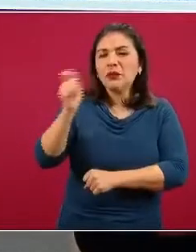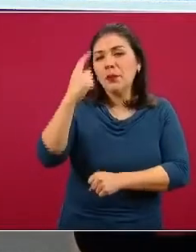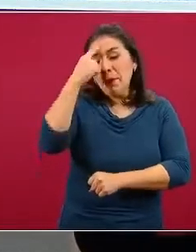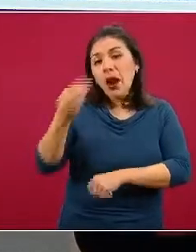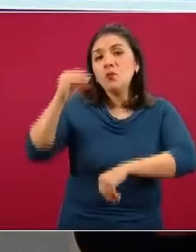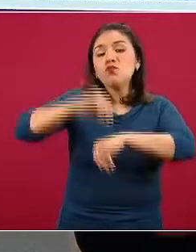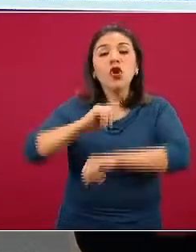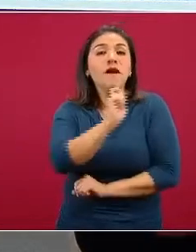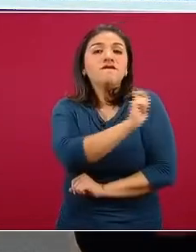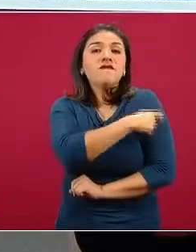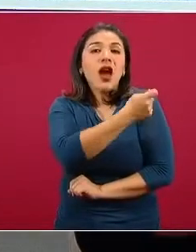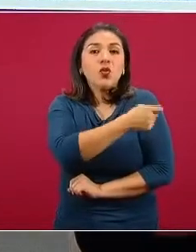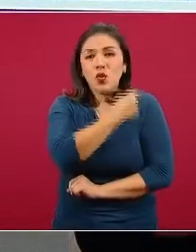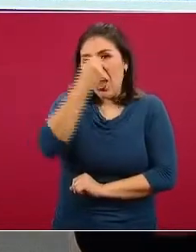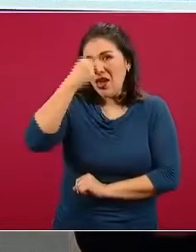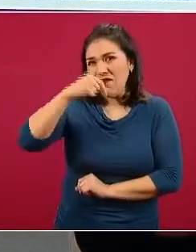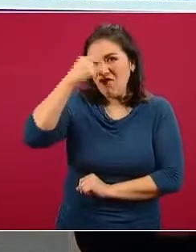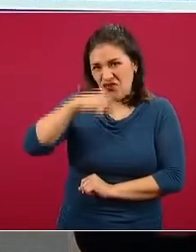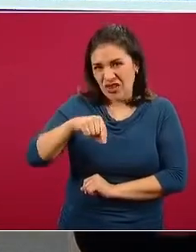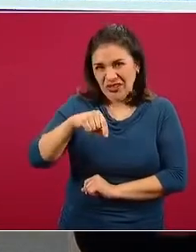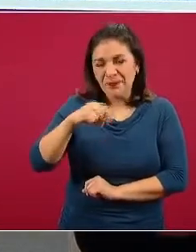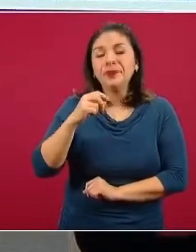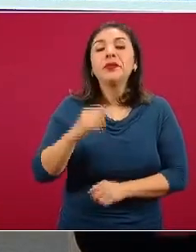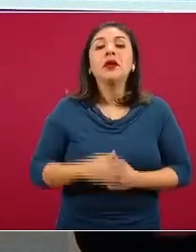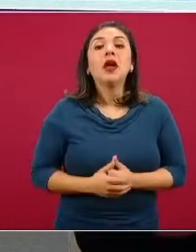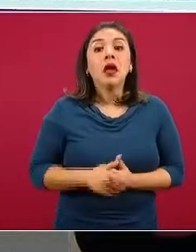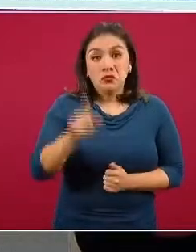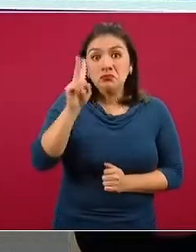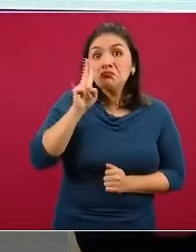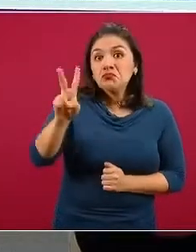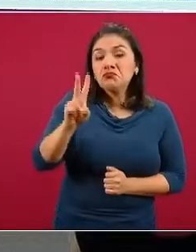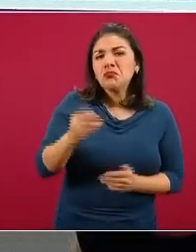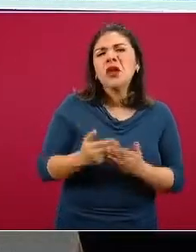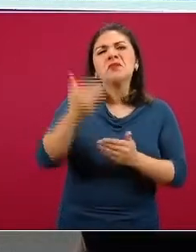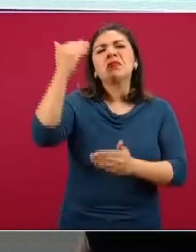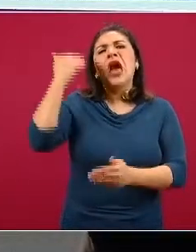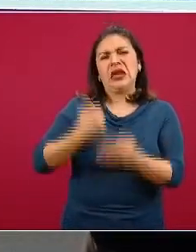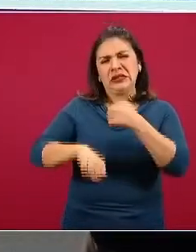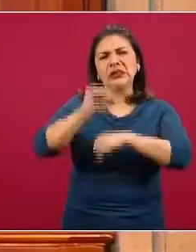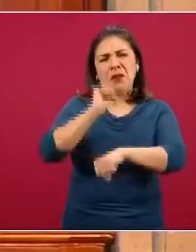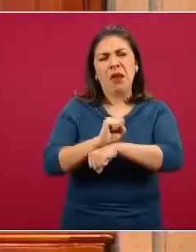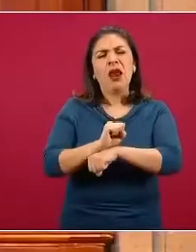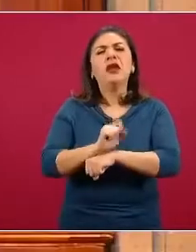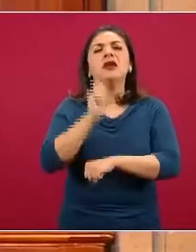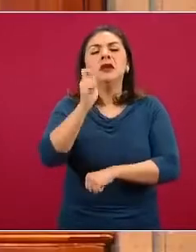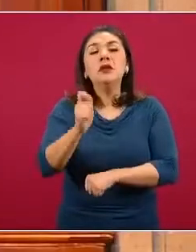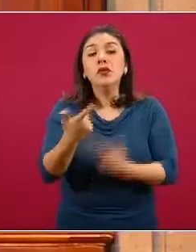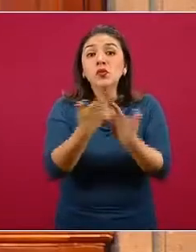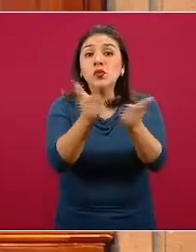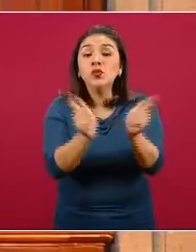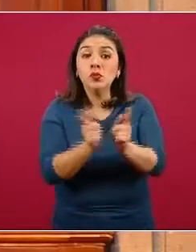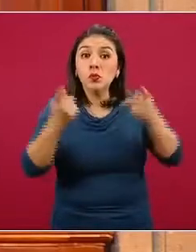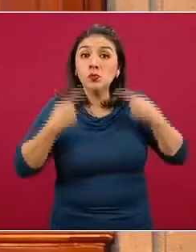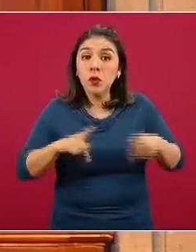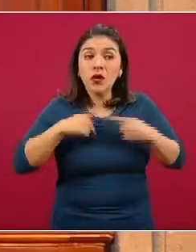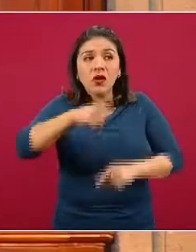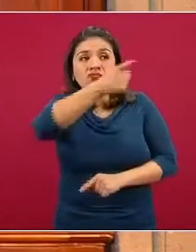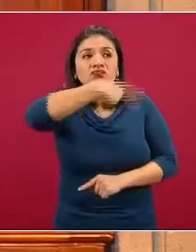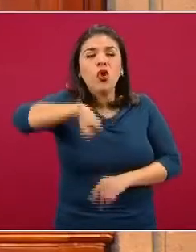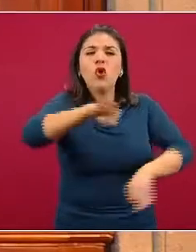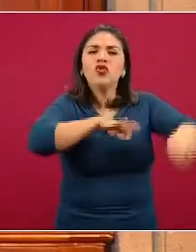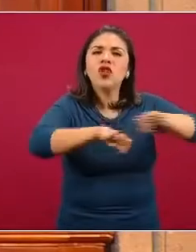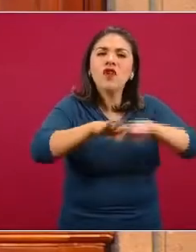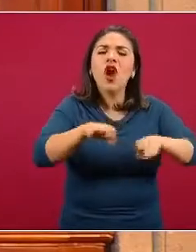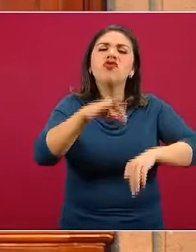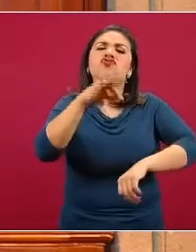de la vacuna contra la influenza estacional. Ya veíamos desde semanas previas que el grupo de personal de salud y la meta